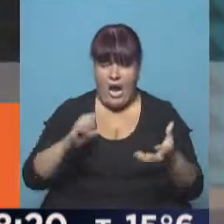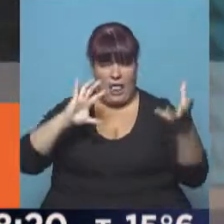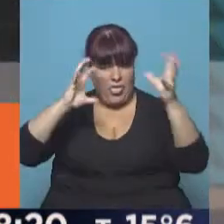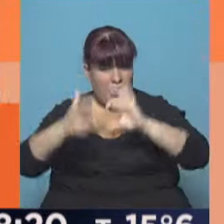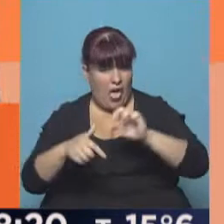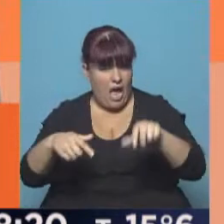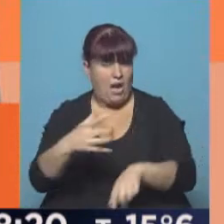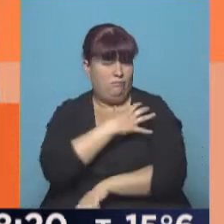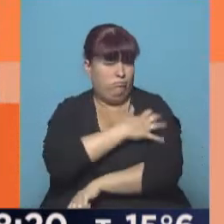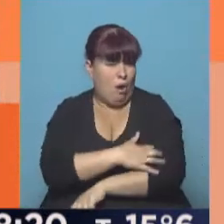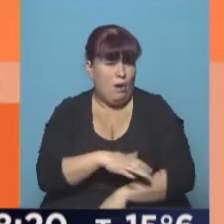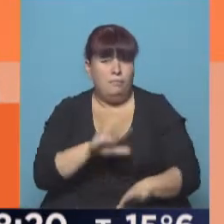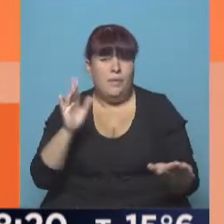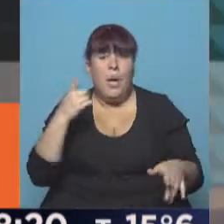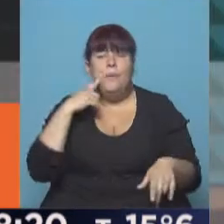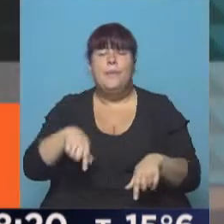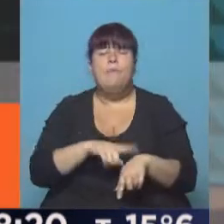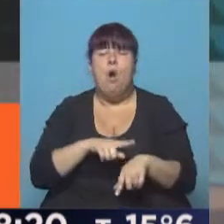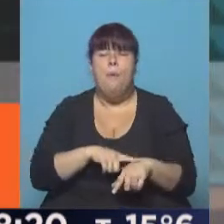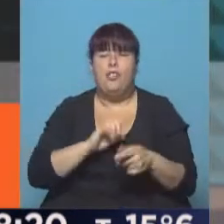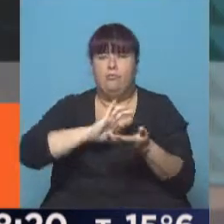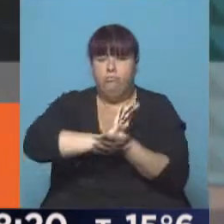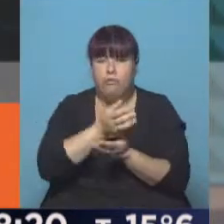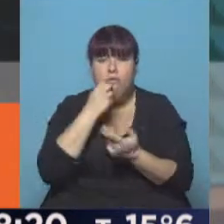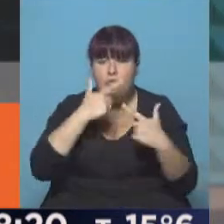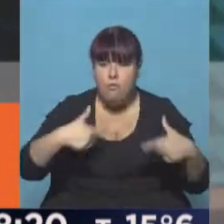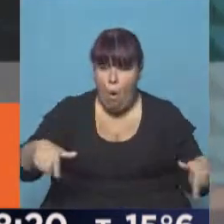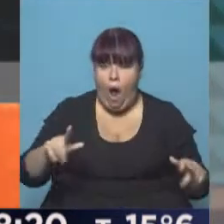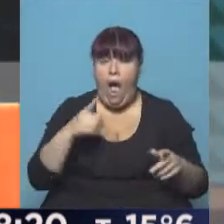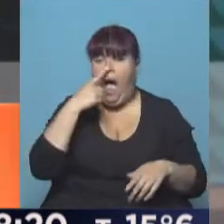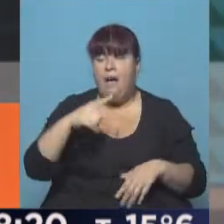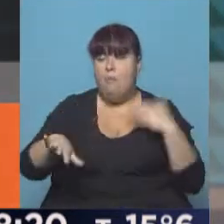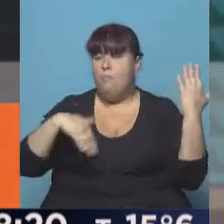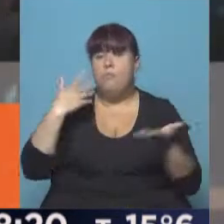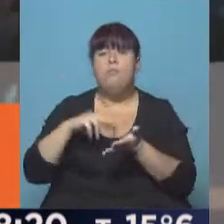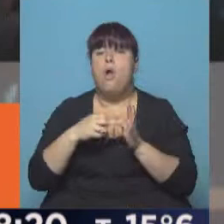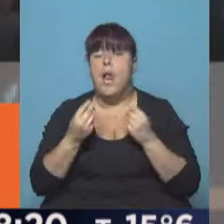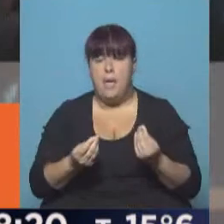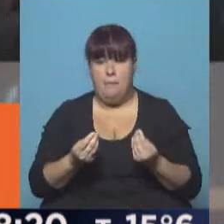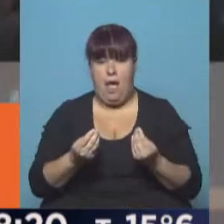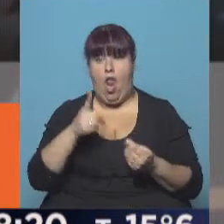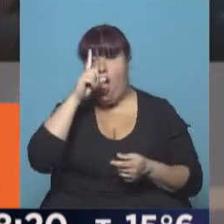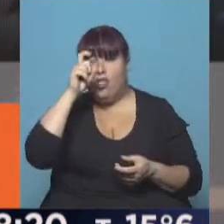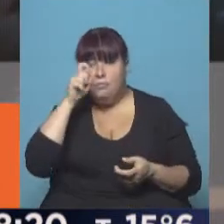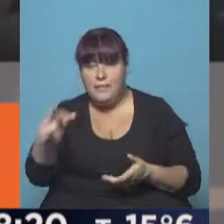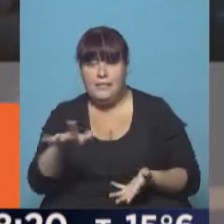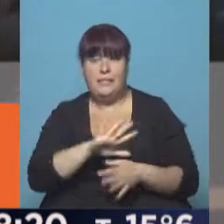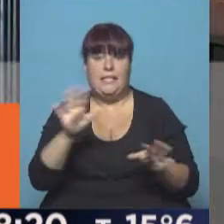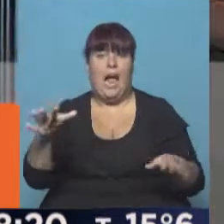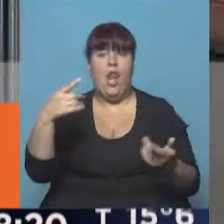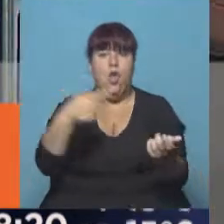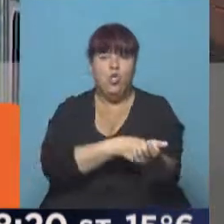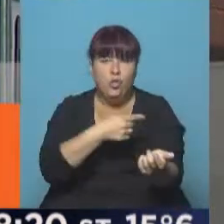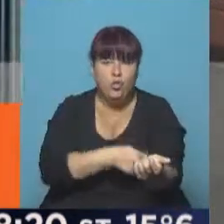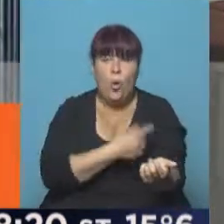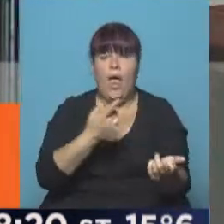pues resulta que vive una situación de desabastecimiento que resulta escandalosa. Los hospitales, los sueros, si tú